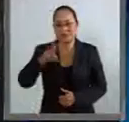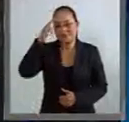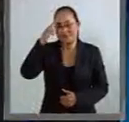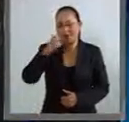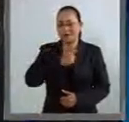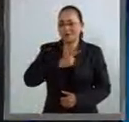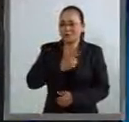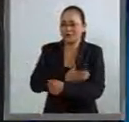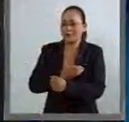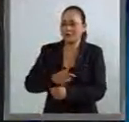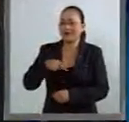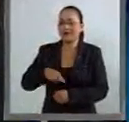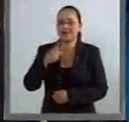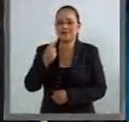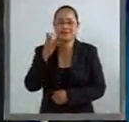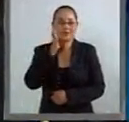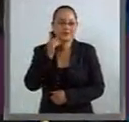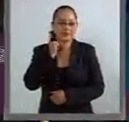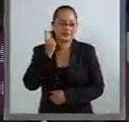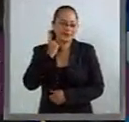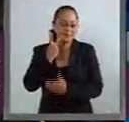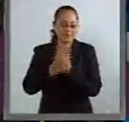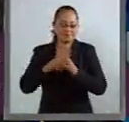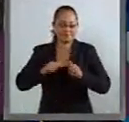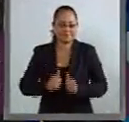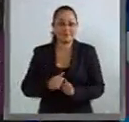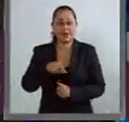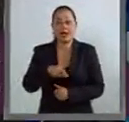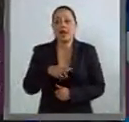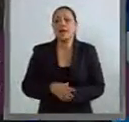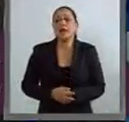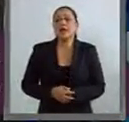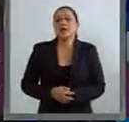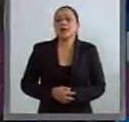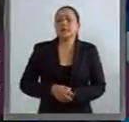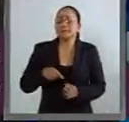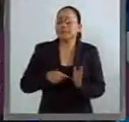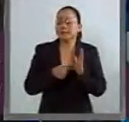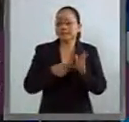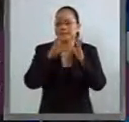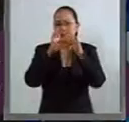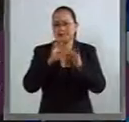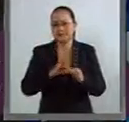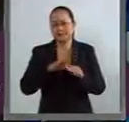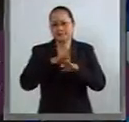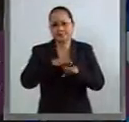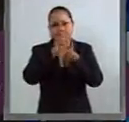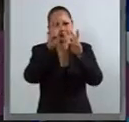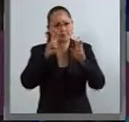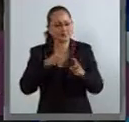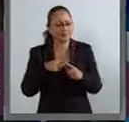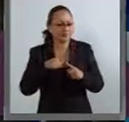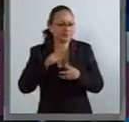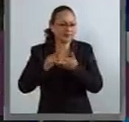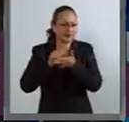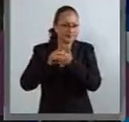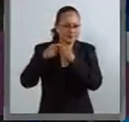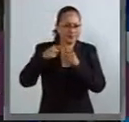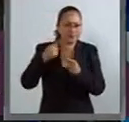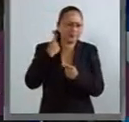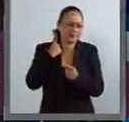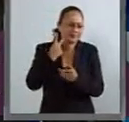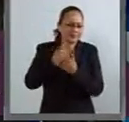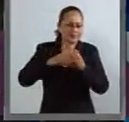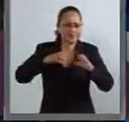tal? Es un gusto que nos acompañe a través de la señal del canal del Congreso, el canal de la Unión, en donde le damos a conocer de manera oportuna el acontecer legislativo